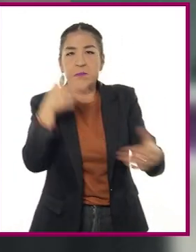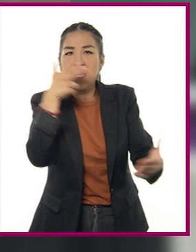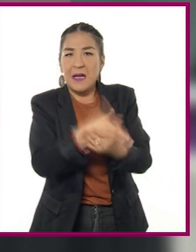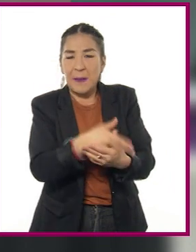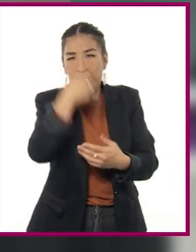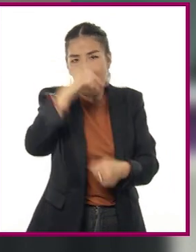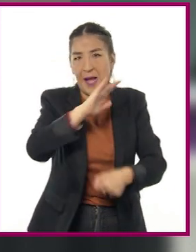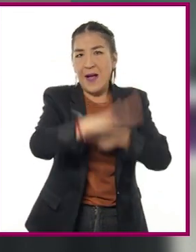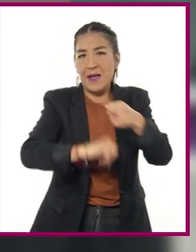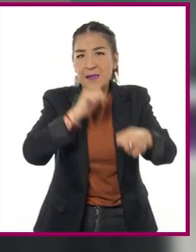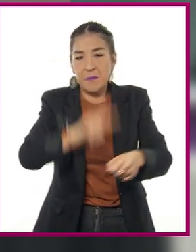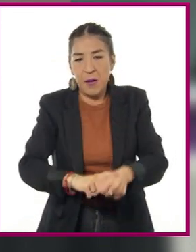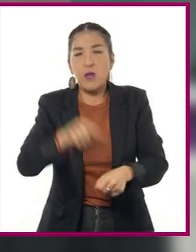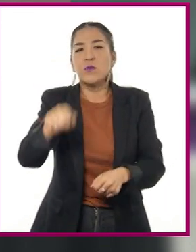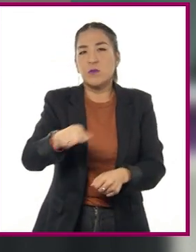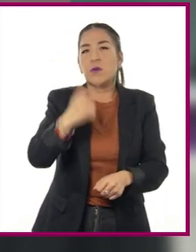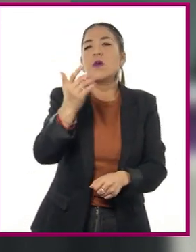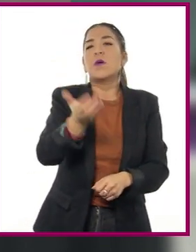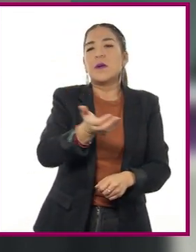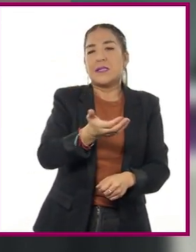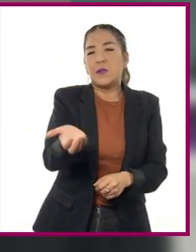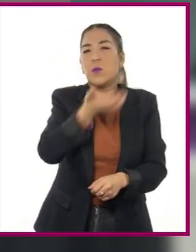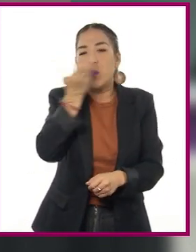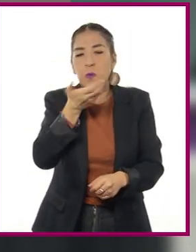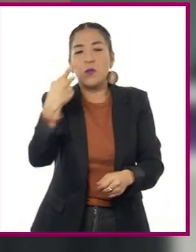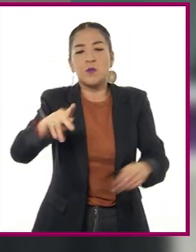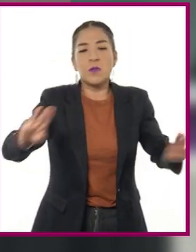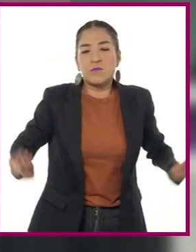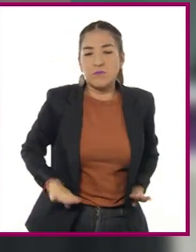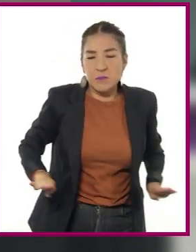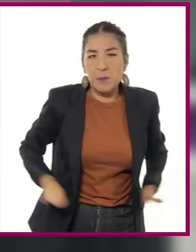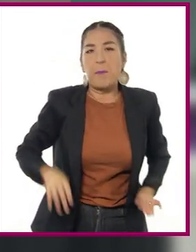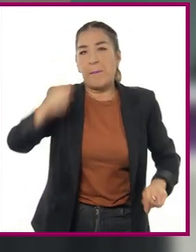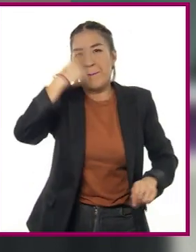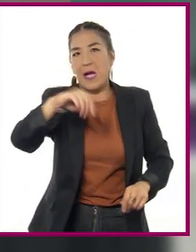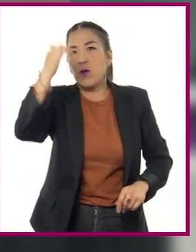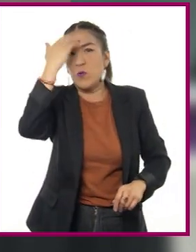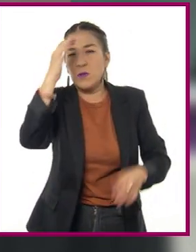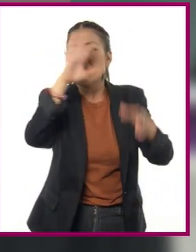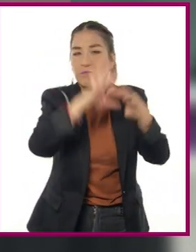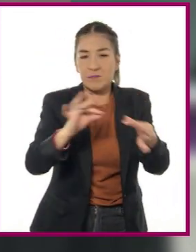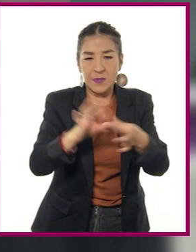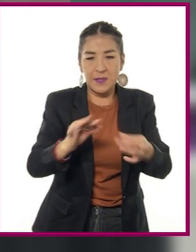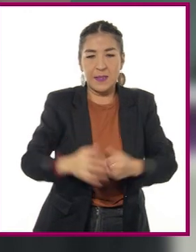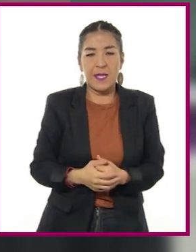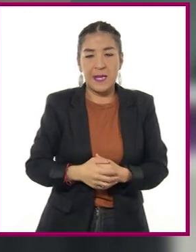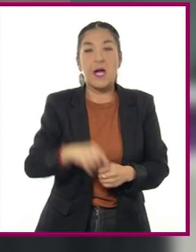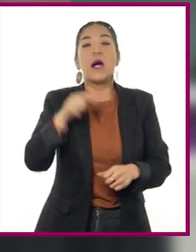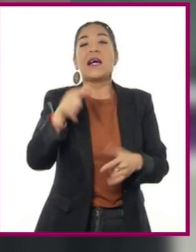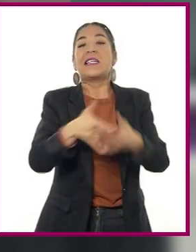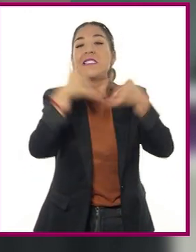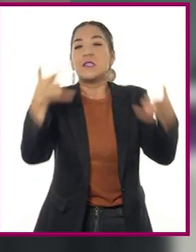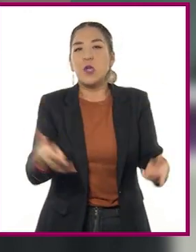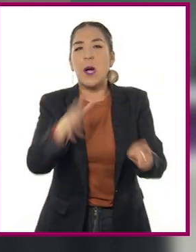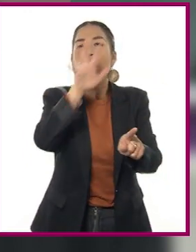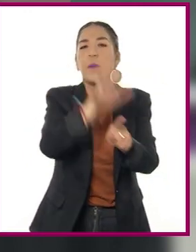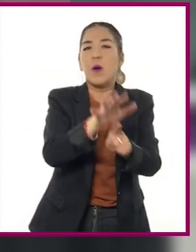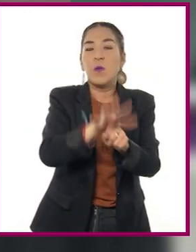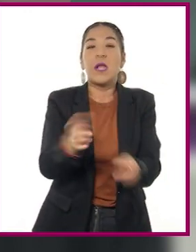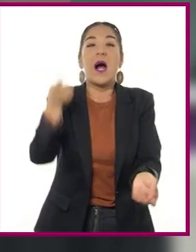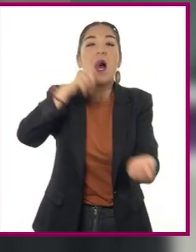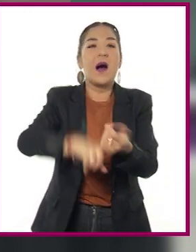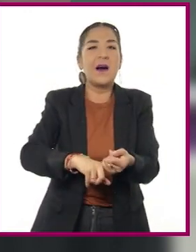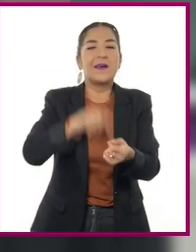Costumbres o particularidades dignas de conocerse. 8. Historias populares en que entra el